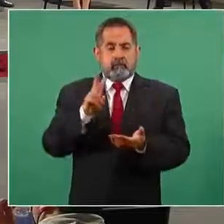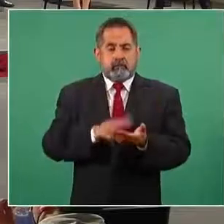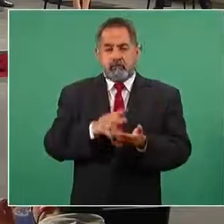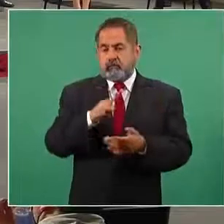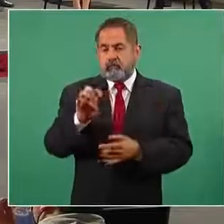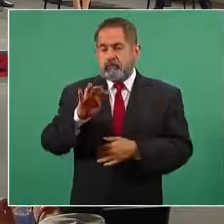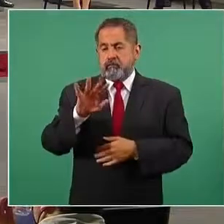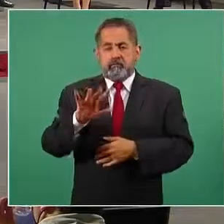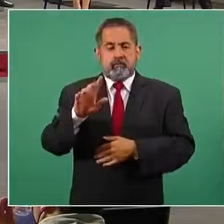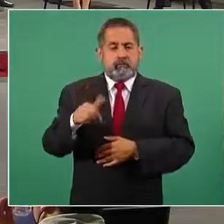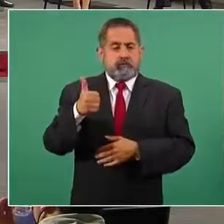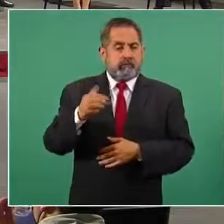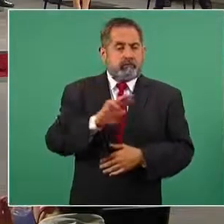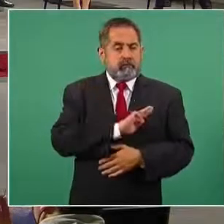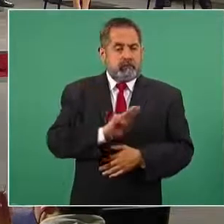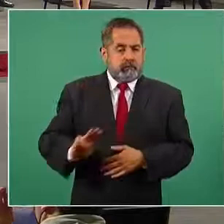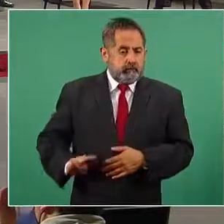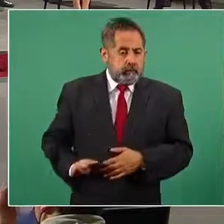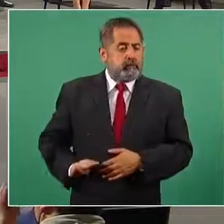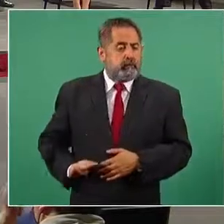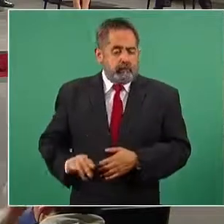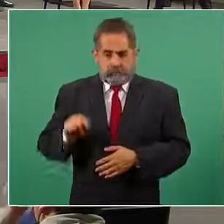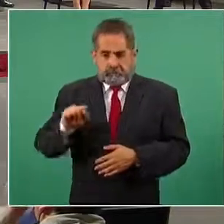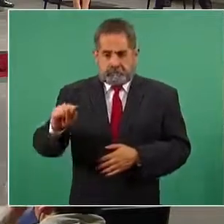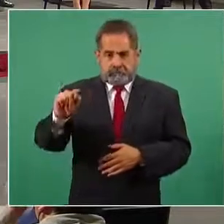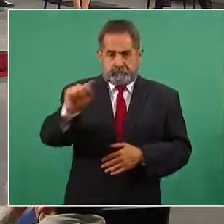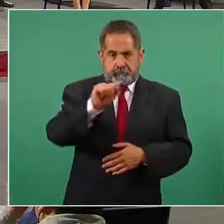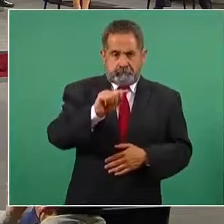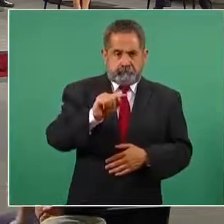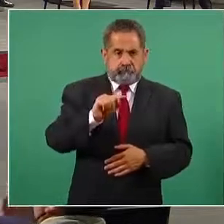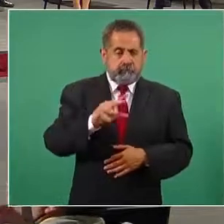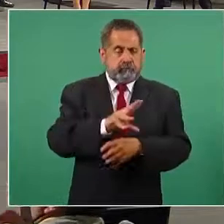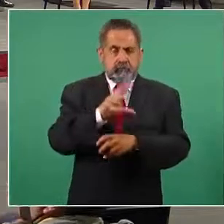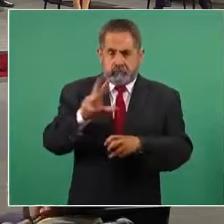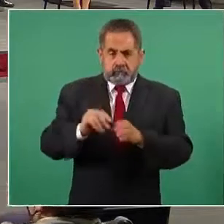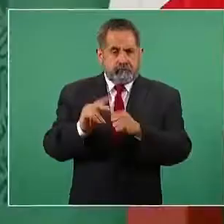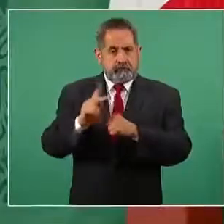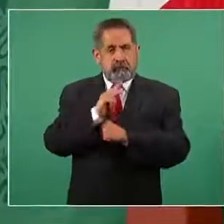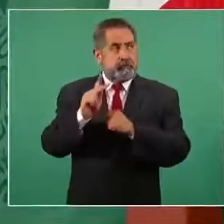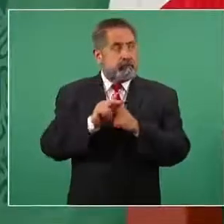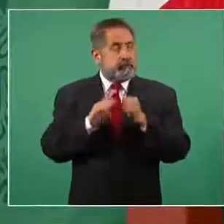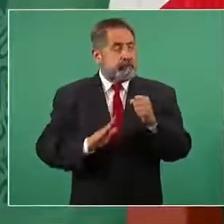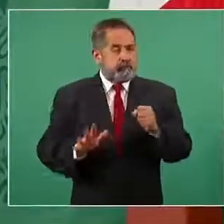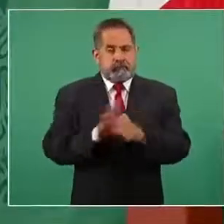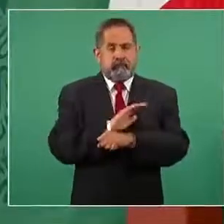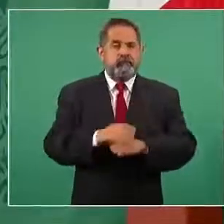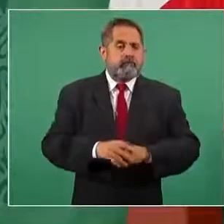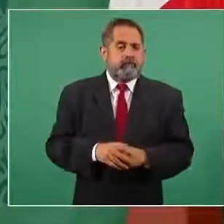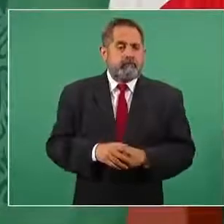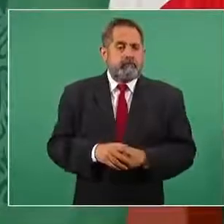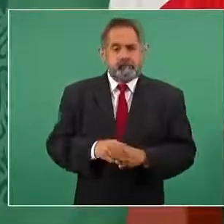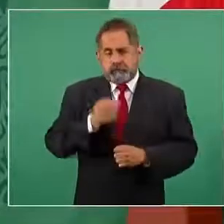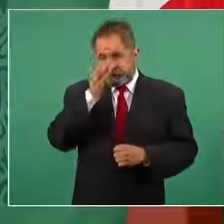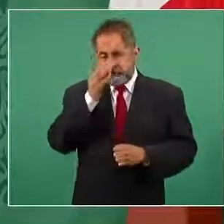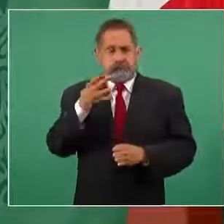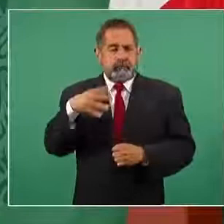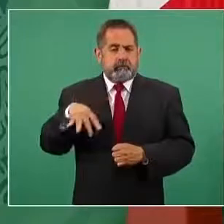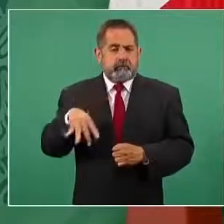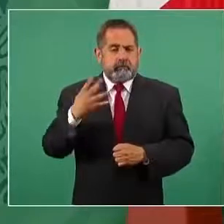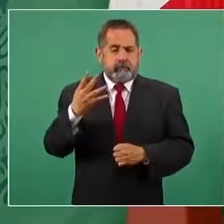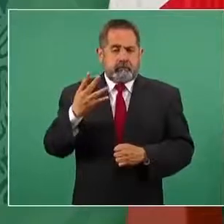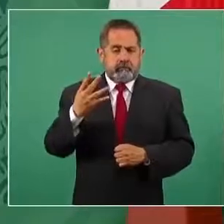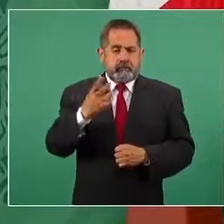2.456 municipios que conforman a nuestra nación. Solo hay 14